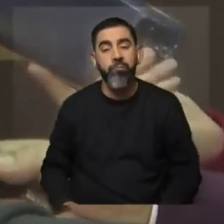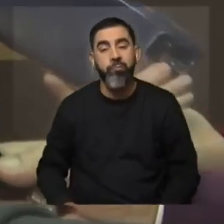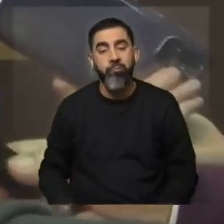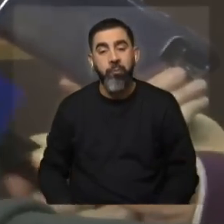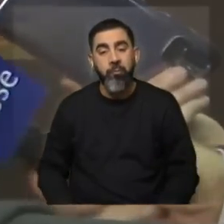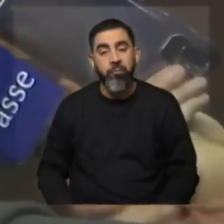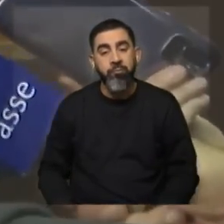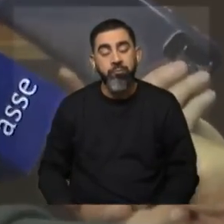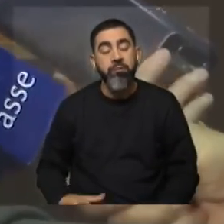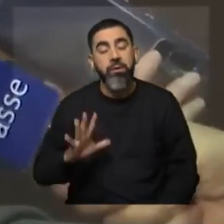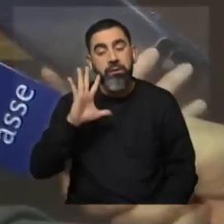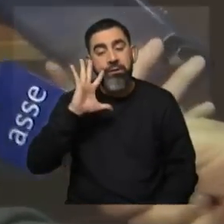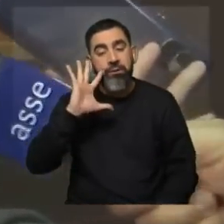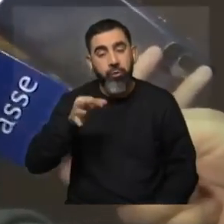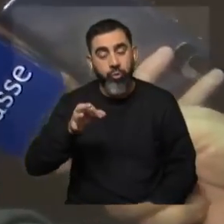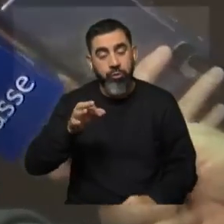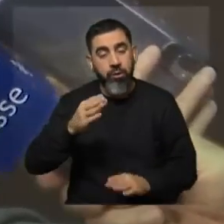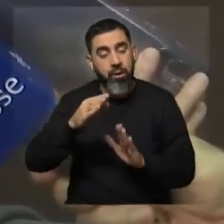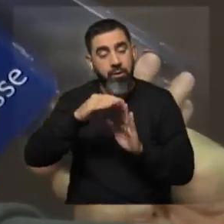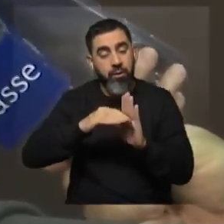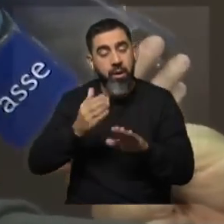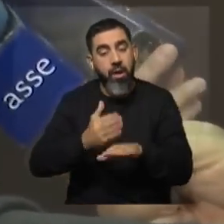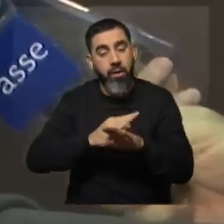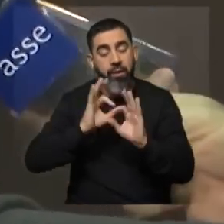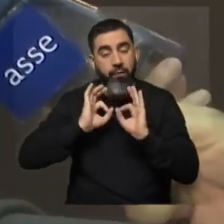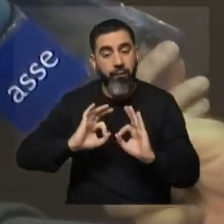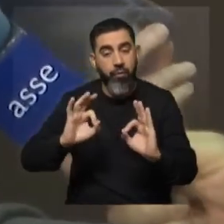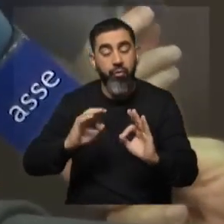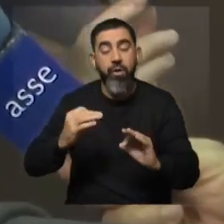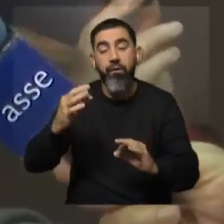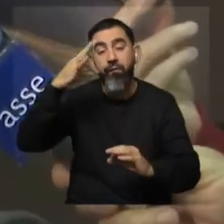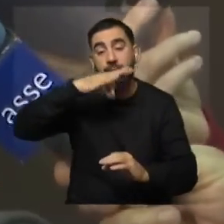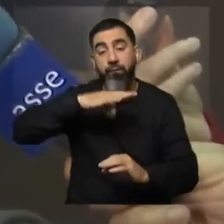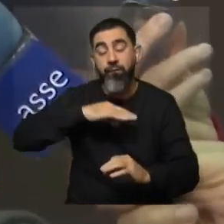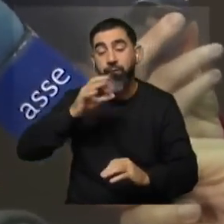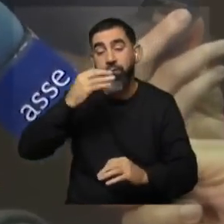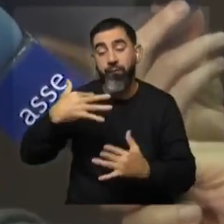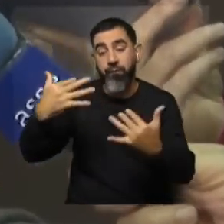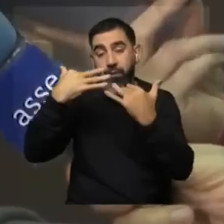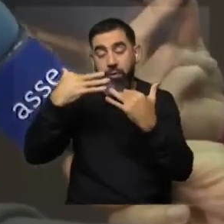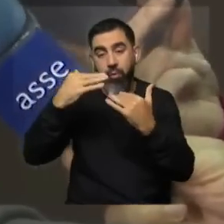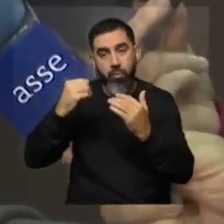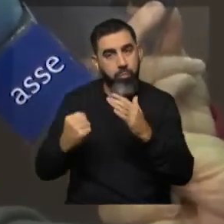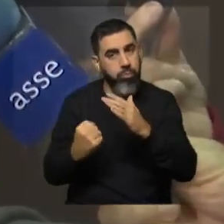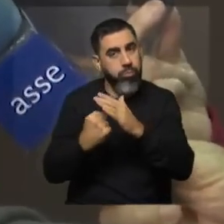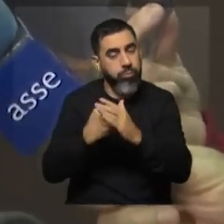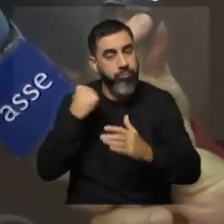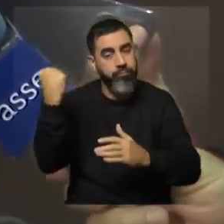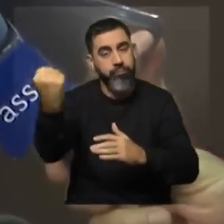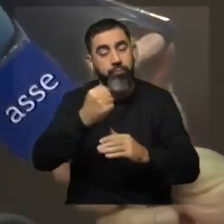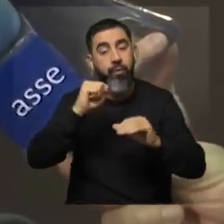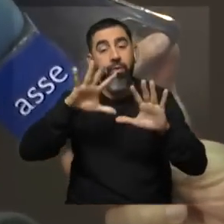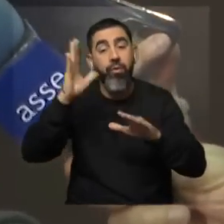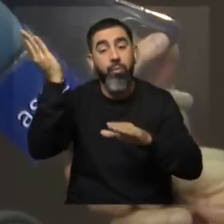empezó a sentirse el virus inicial respiratorio el lo que fue la semana anterior tuvo un pico muy importante del